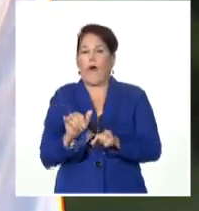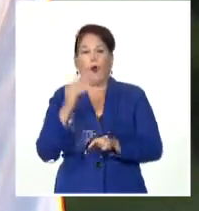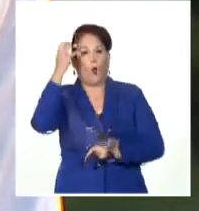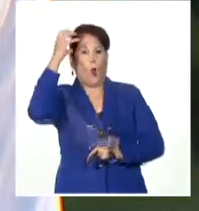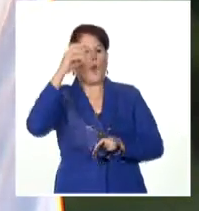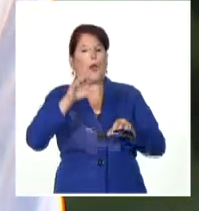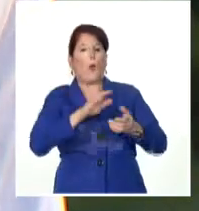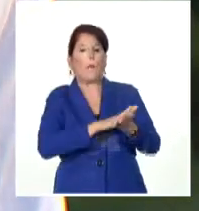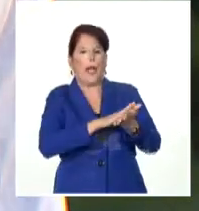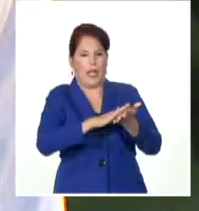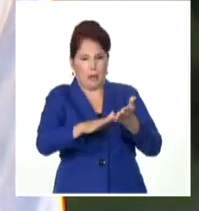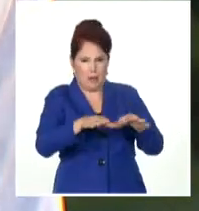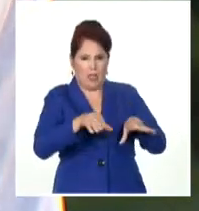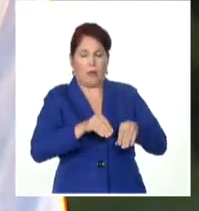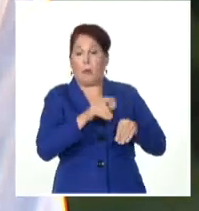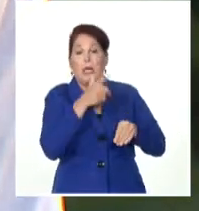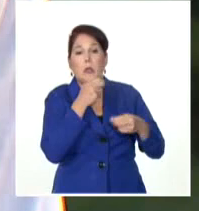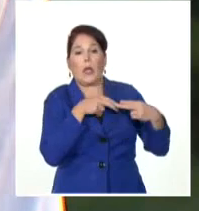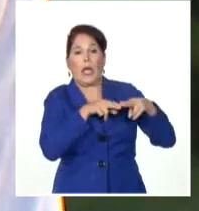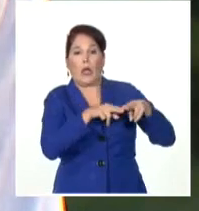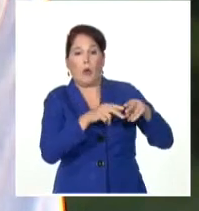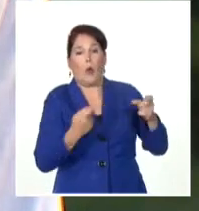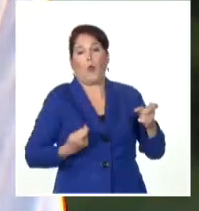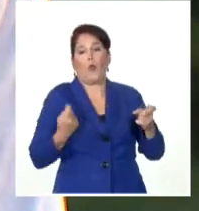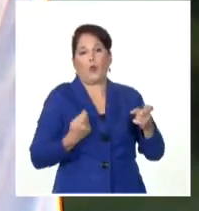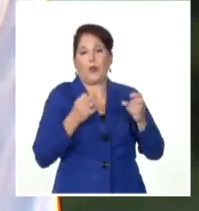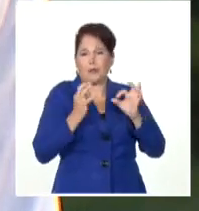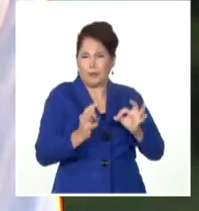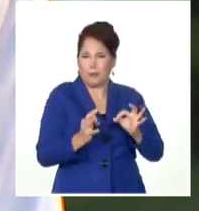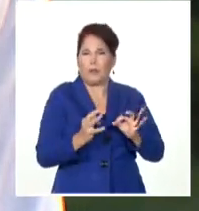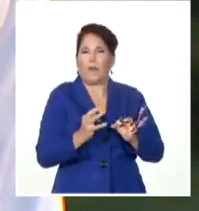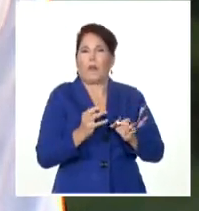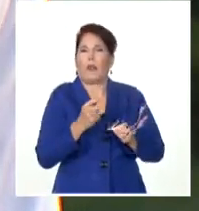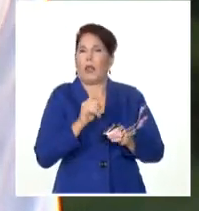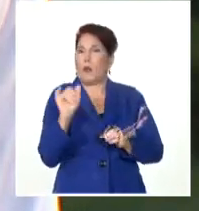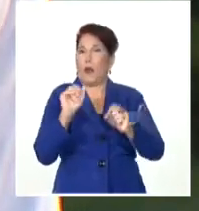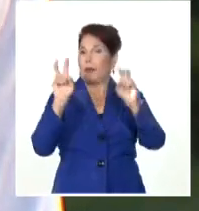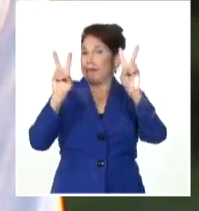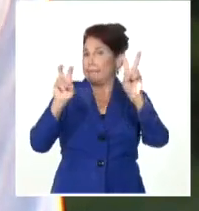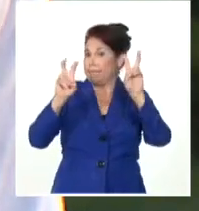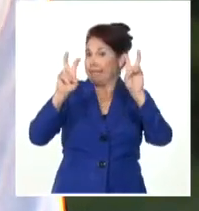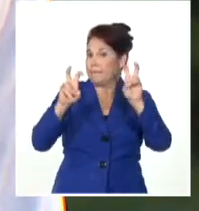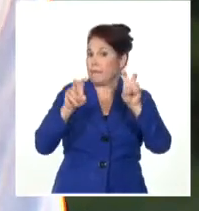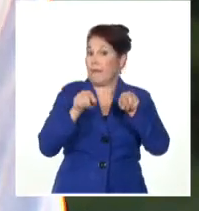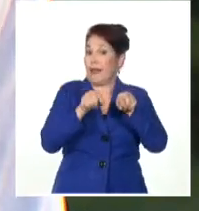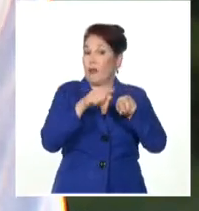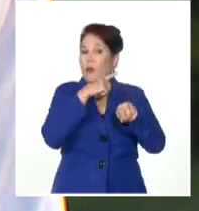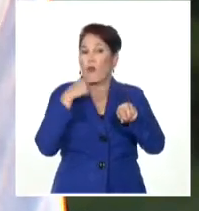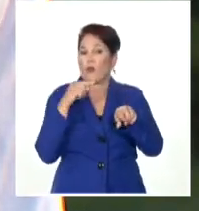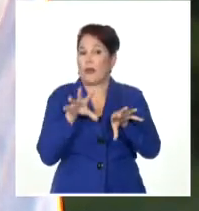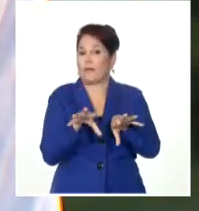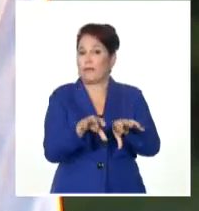al rango de héroes luchadores contra la llamada, entre comillas, ocupación soviética.